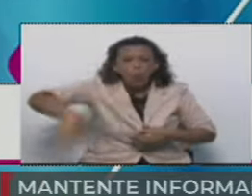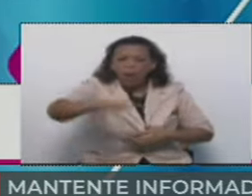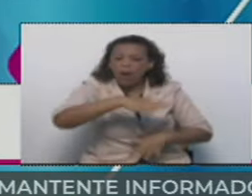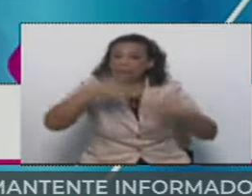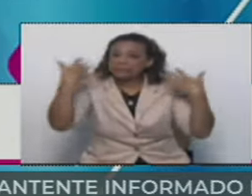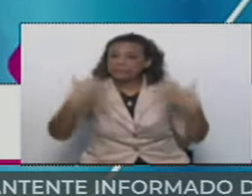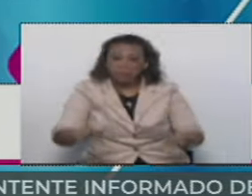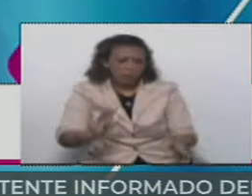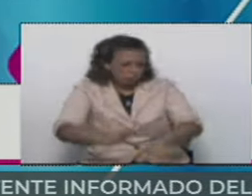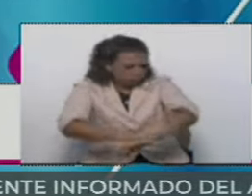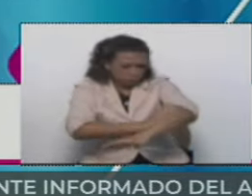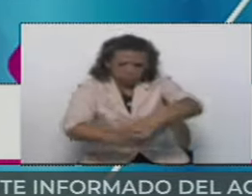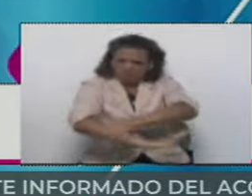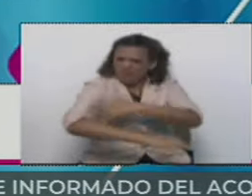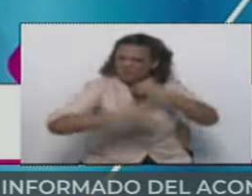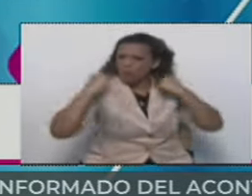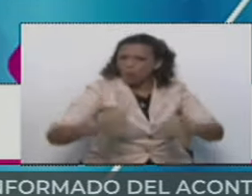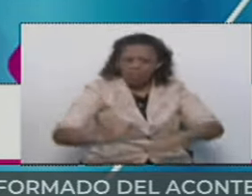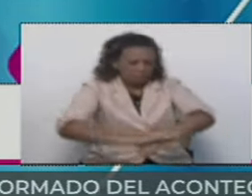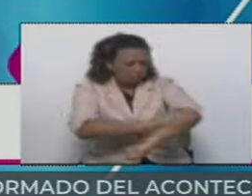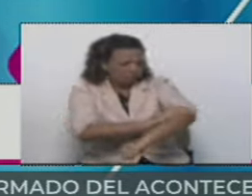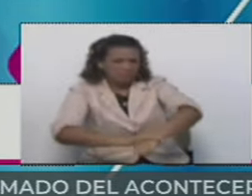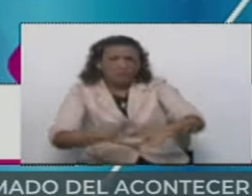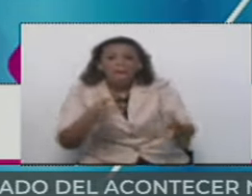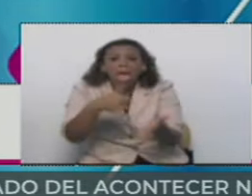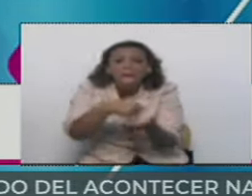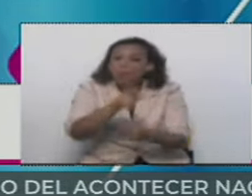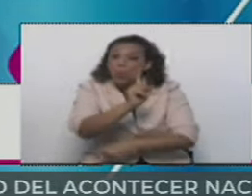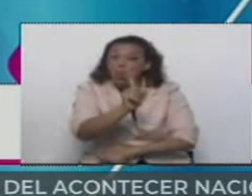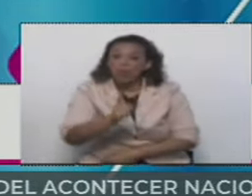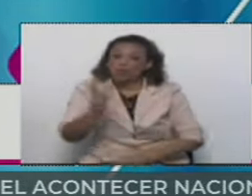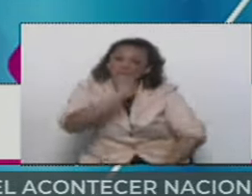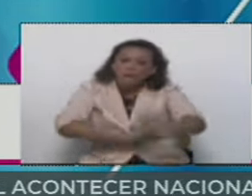curtidos. Y esto no depende de un hombre, Karen.